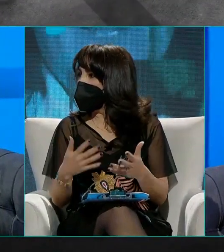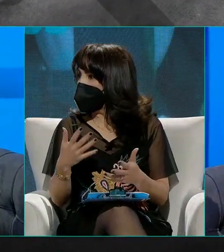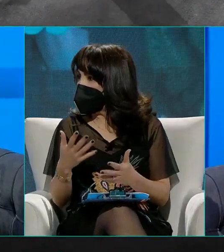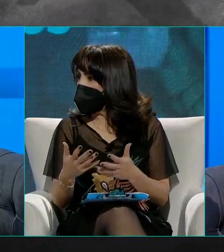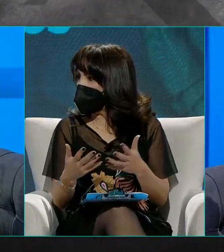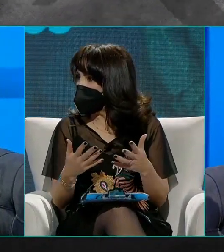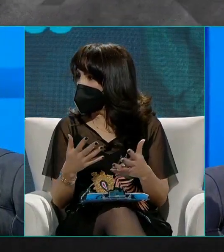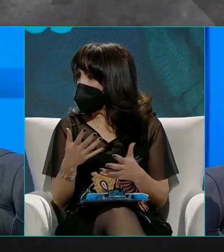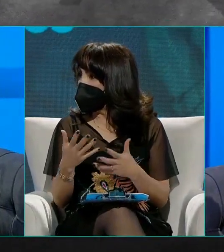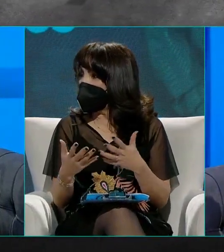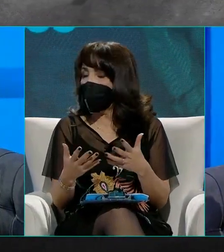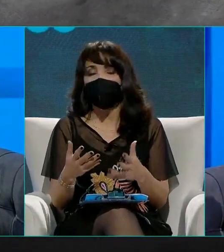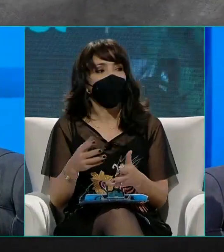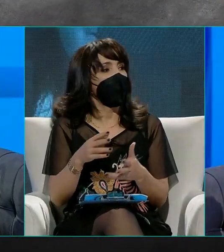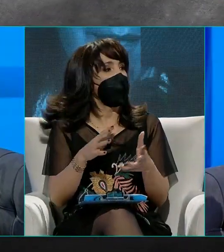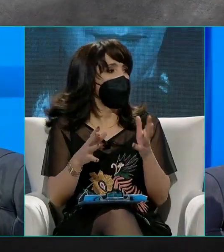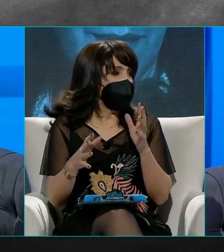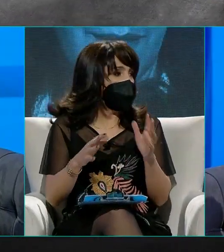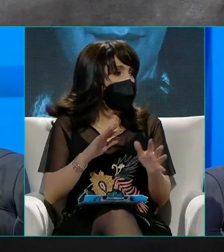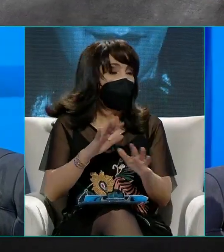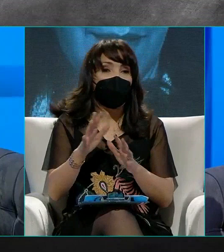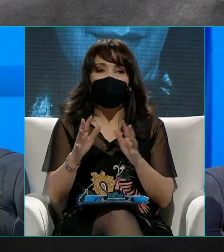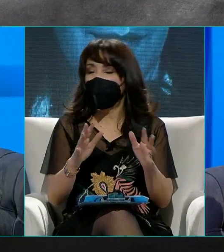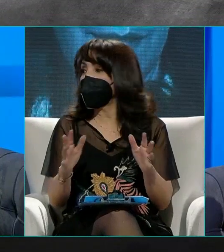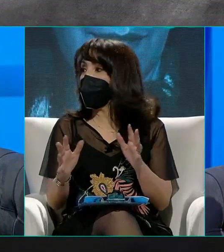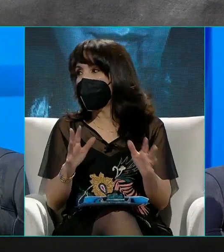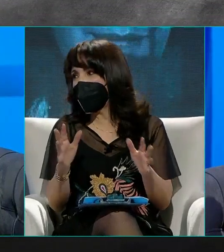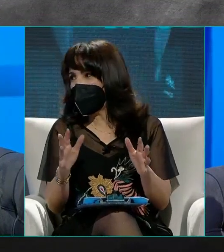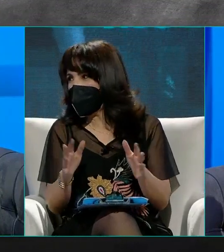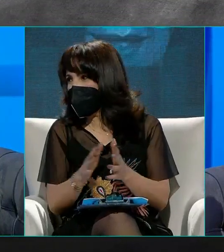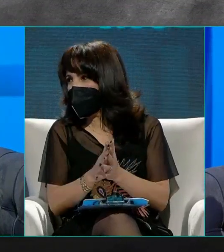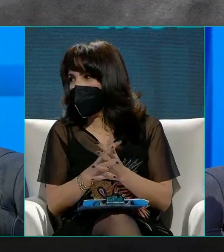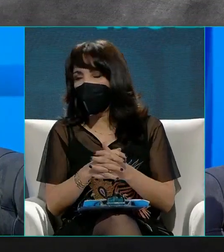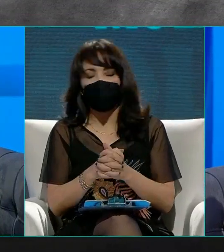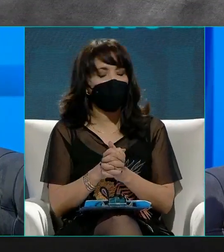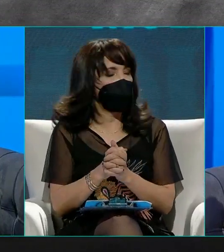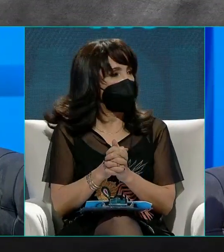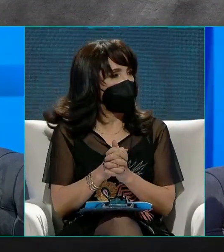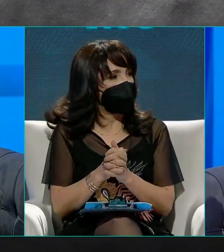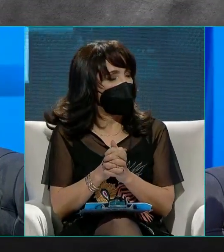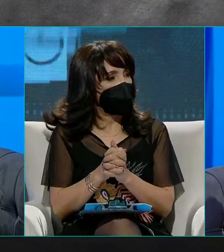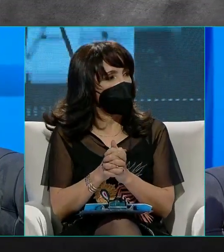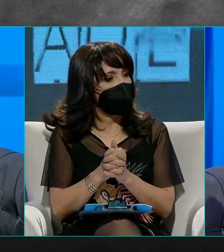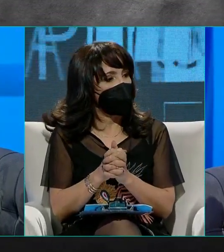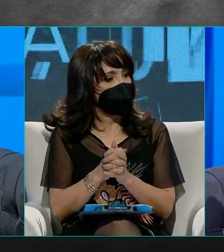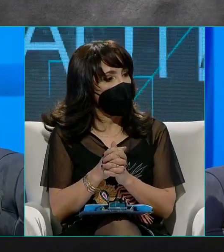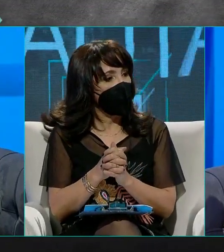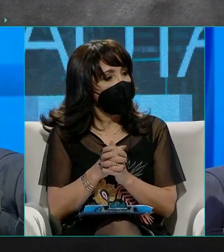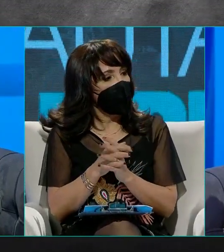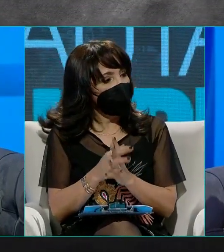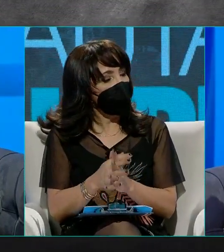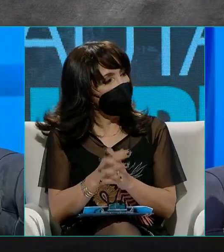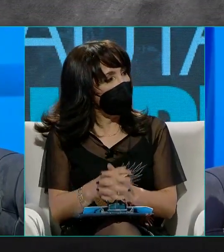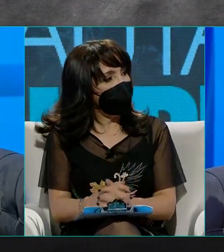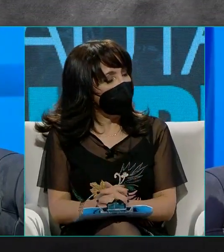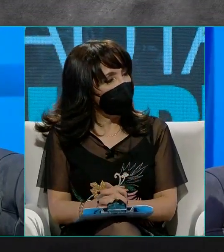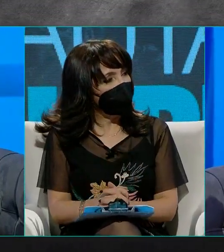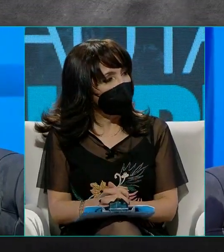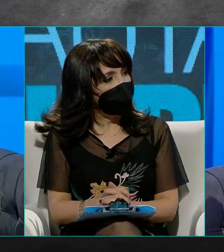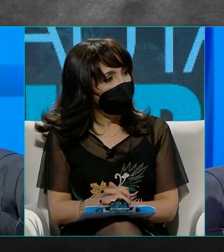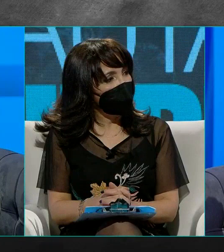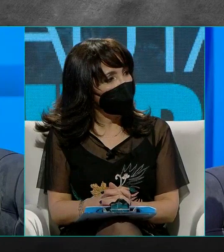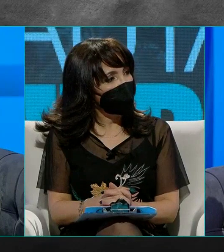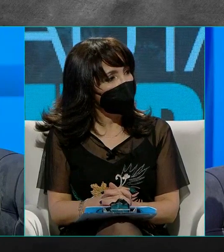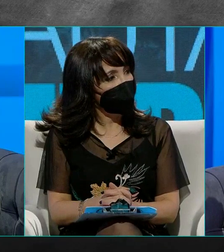rapidez o la premura que se querría. Estoy, de alguna manera, explicando el argumento que Couso pantea en otros términos. ¿Cómo están viendo la